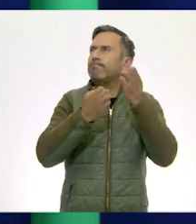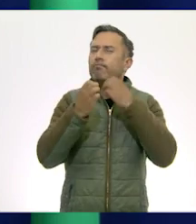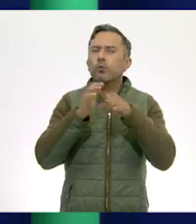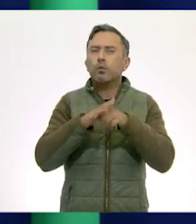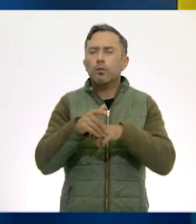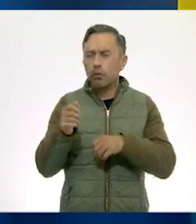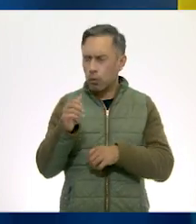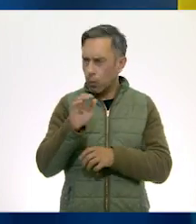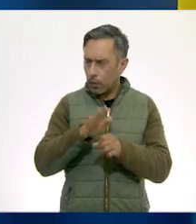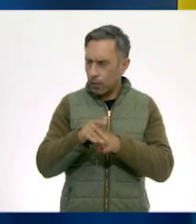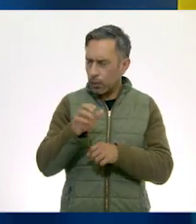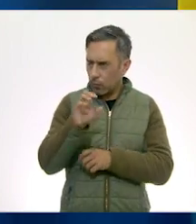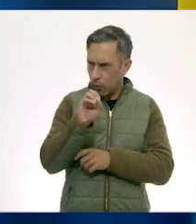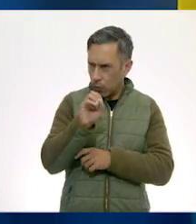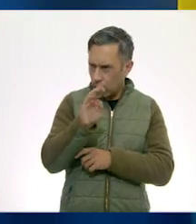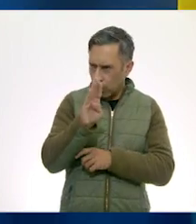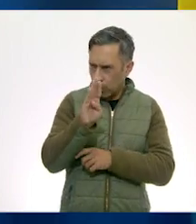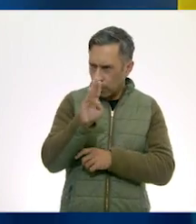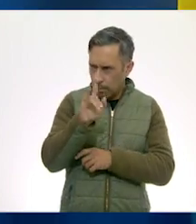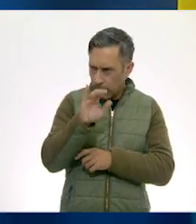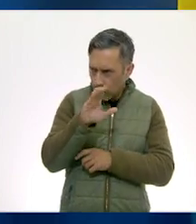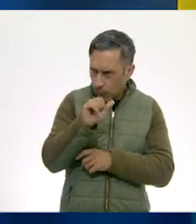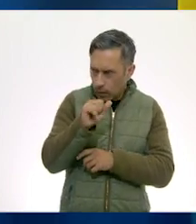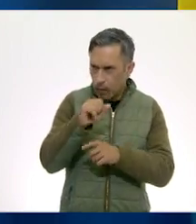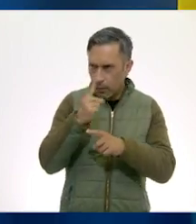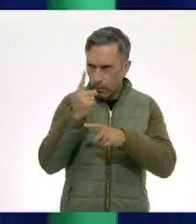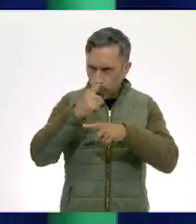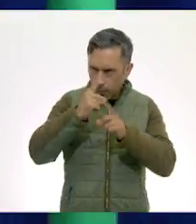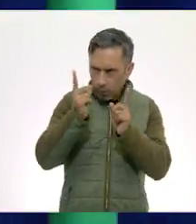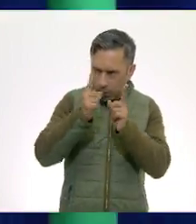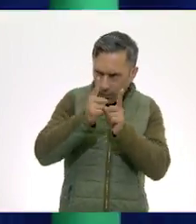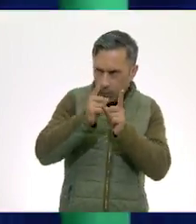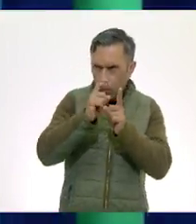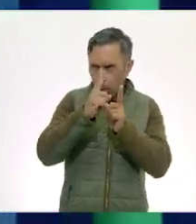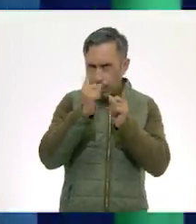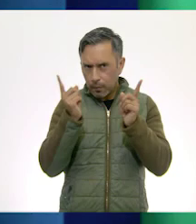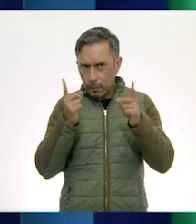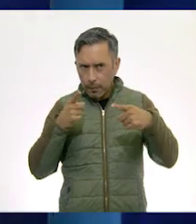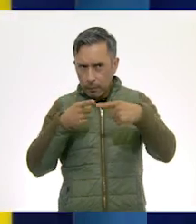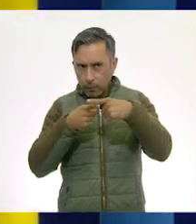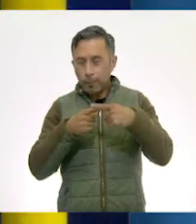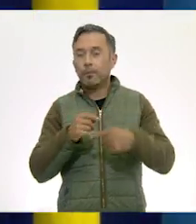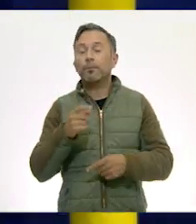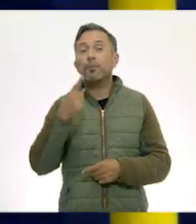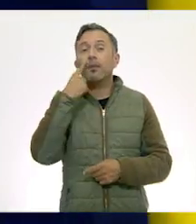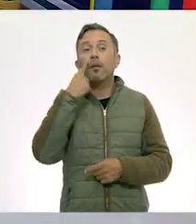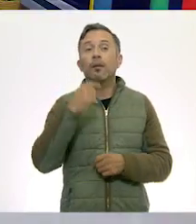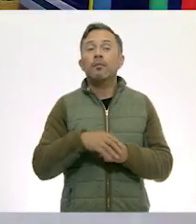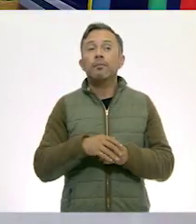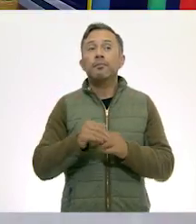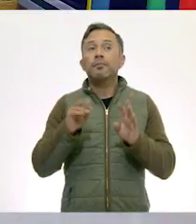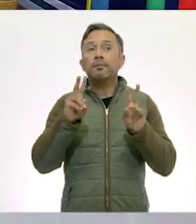ser oblicuas o perpendiculares, ¿verdad? Nada más. Las líneas, recuerden, estamos viendo rectas